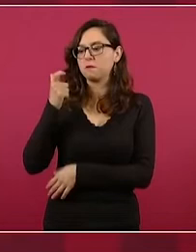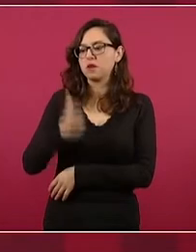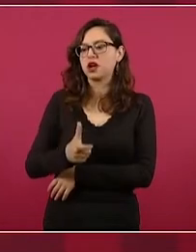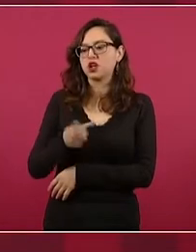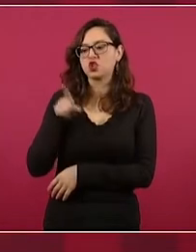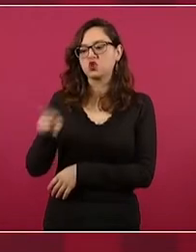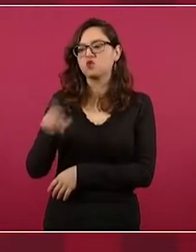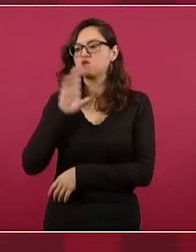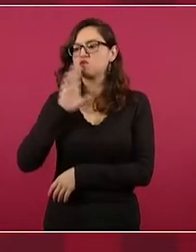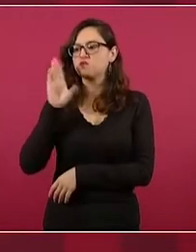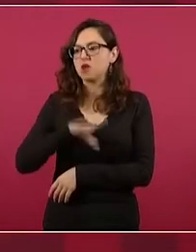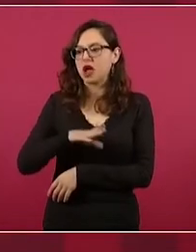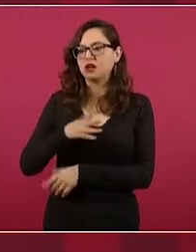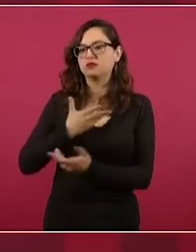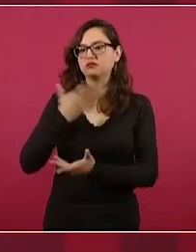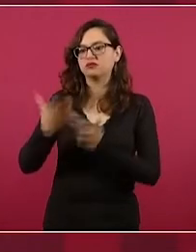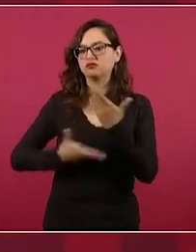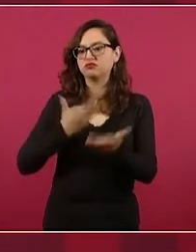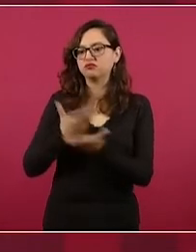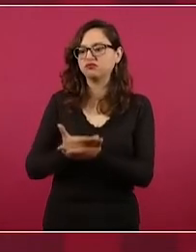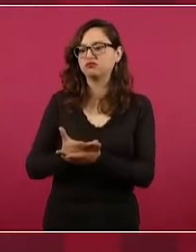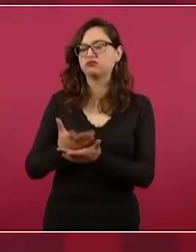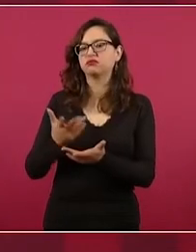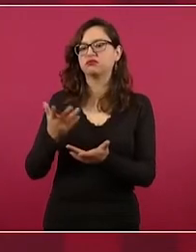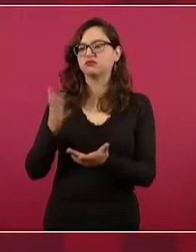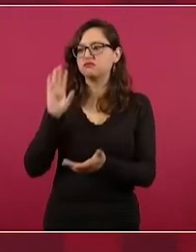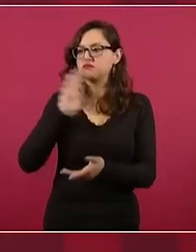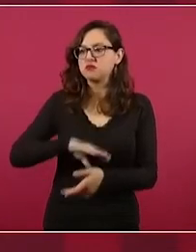por servicios generados, y luego